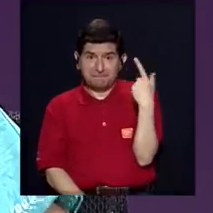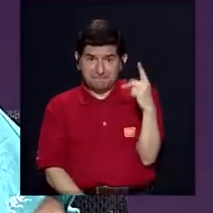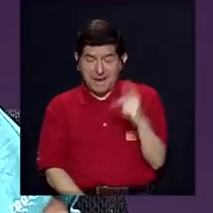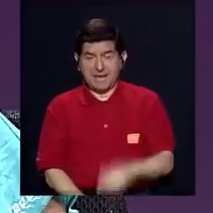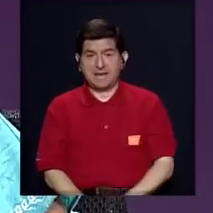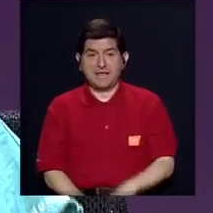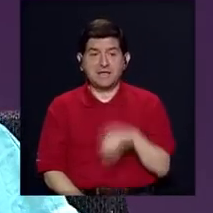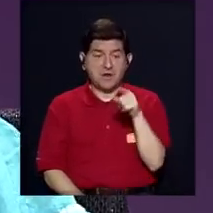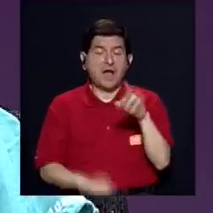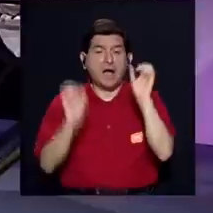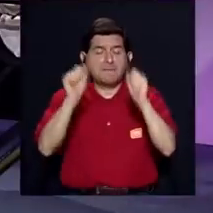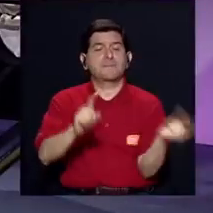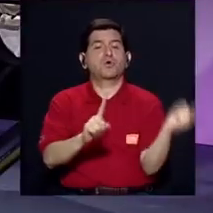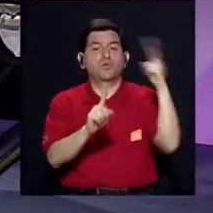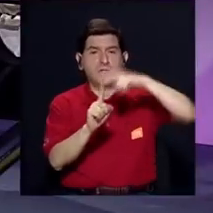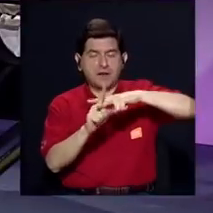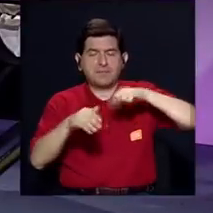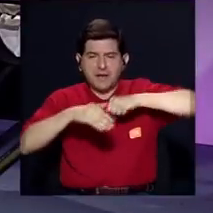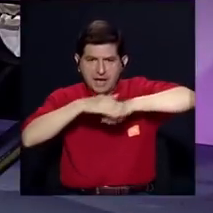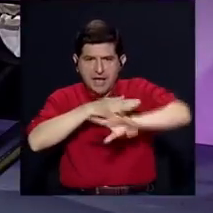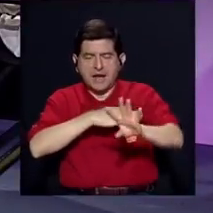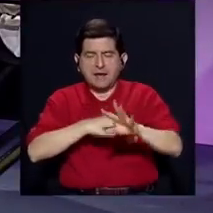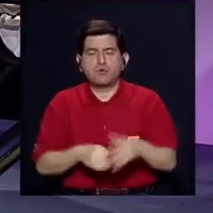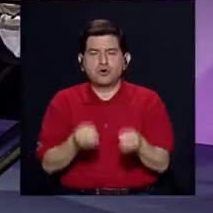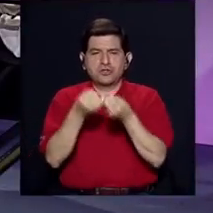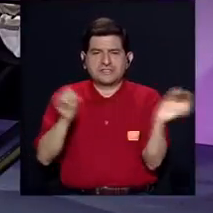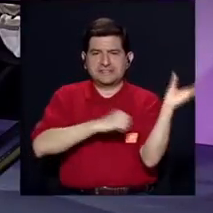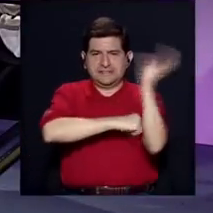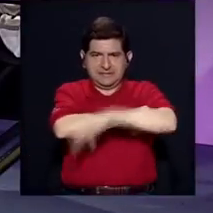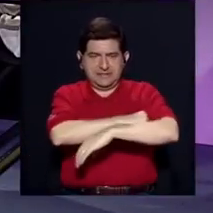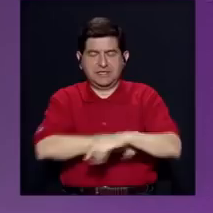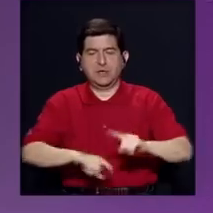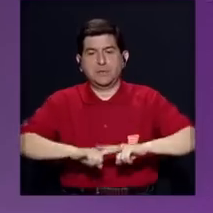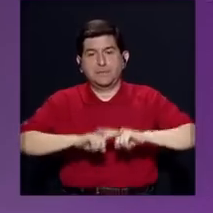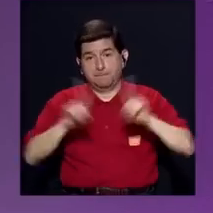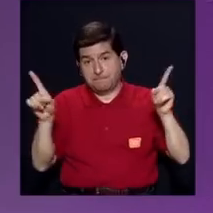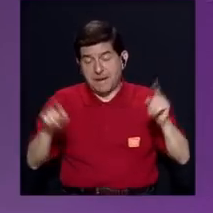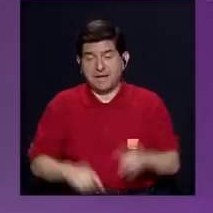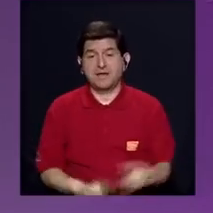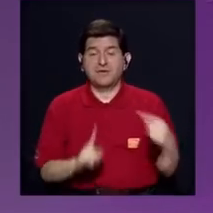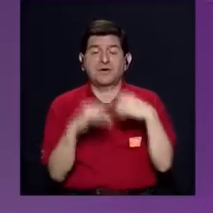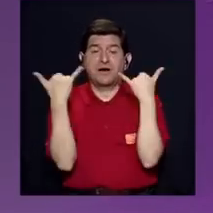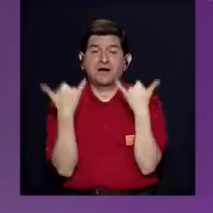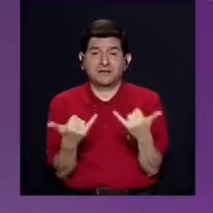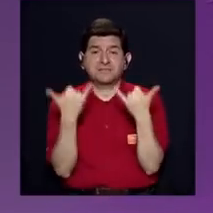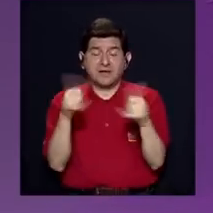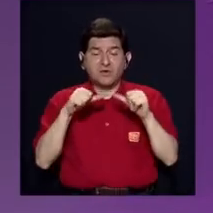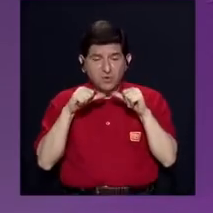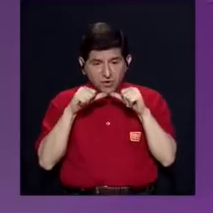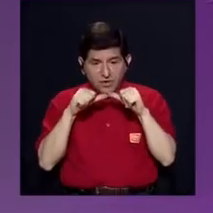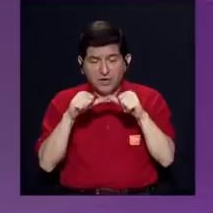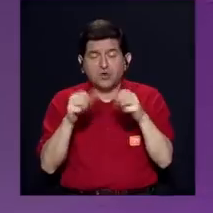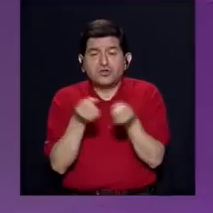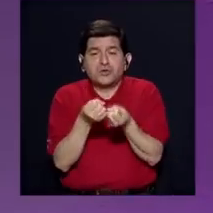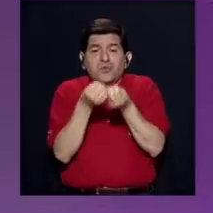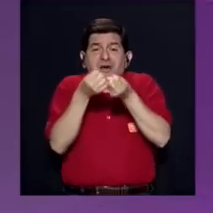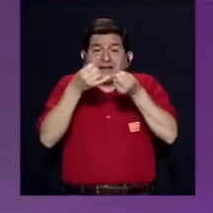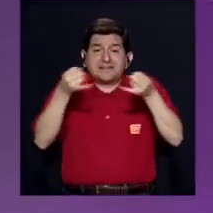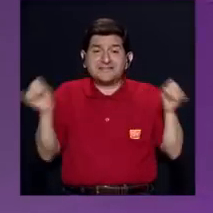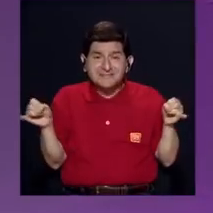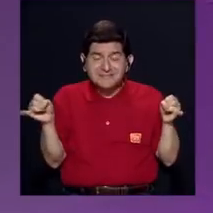integramédica este este aborto impune sin embargo hasta el día de hoy seguimos sin este